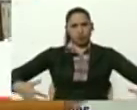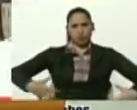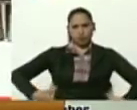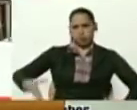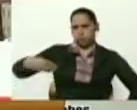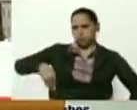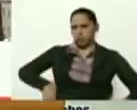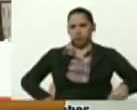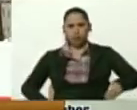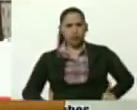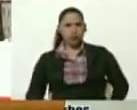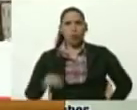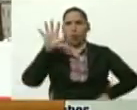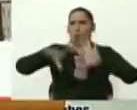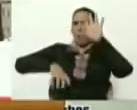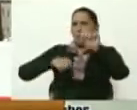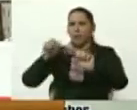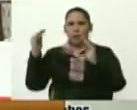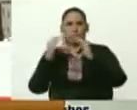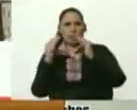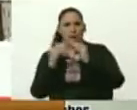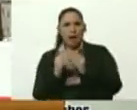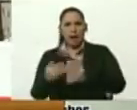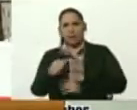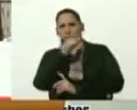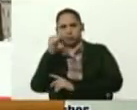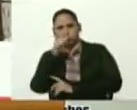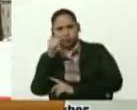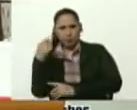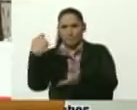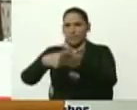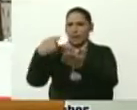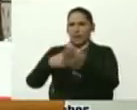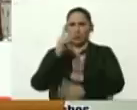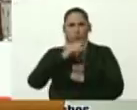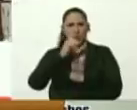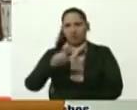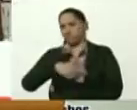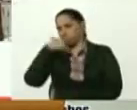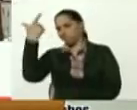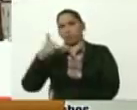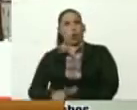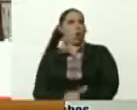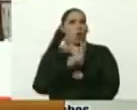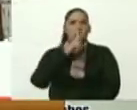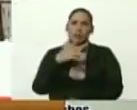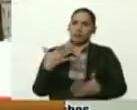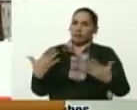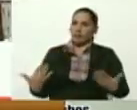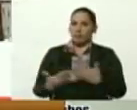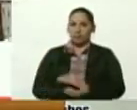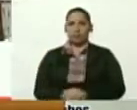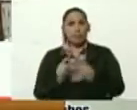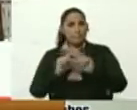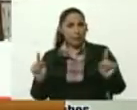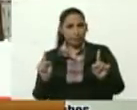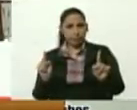comprando apartamentos, comprando drogas, contratando prostitutas. ¡Qué vergüenza! ¡Qué vergüenza para la